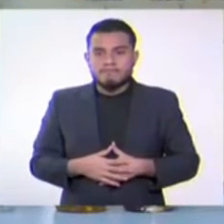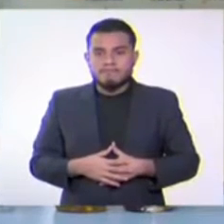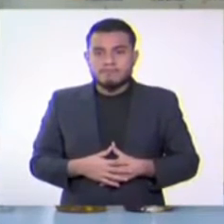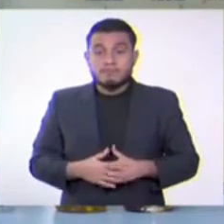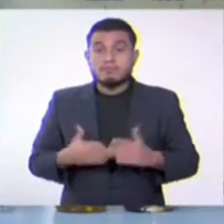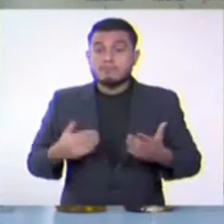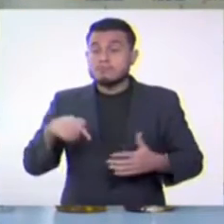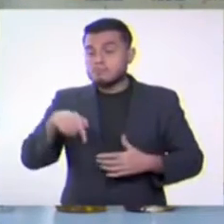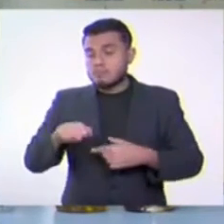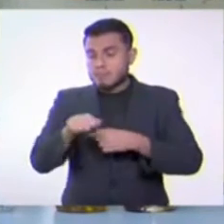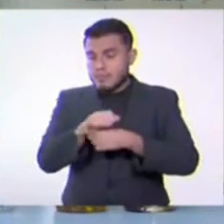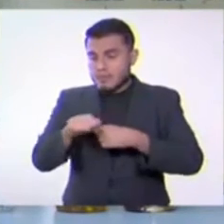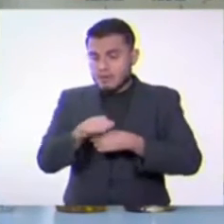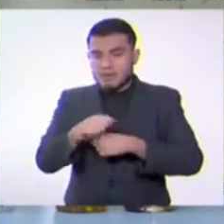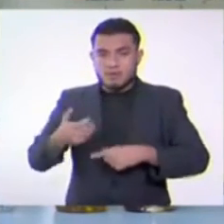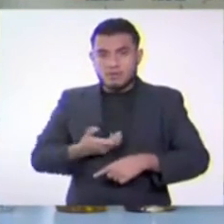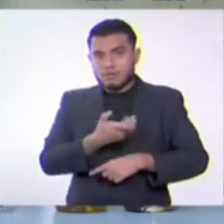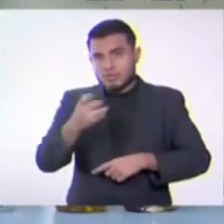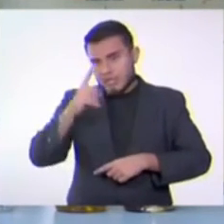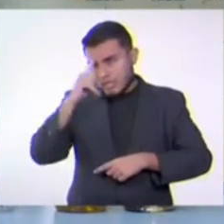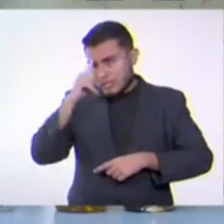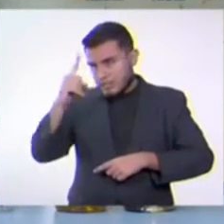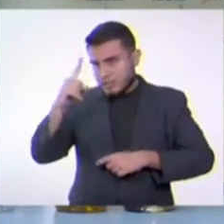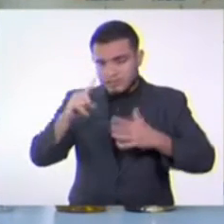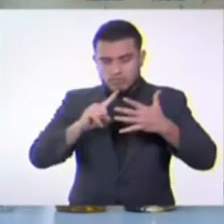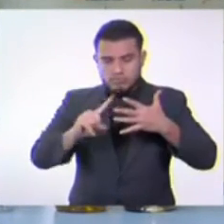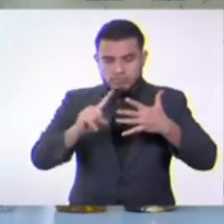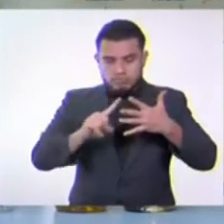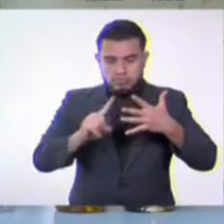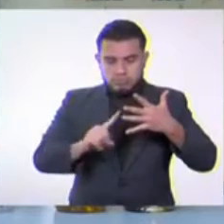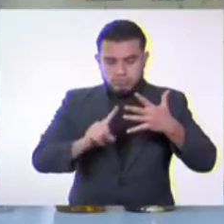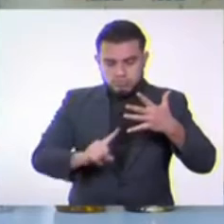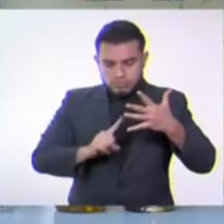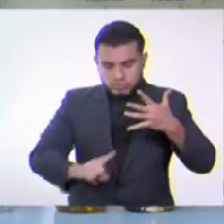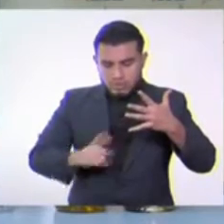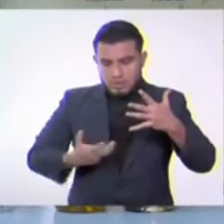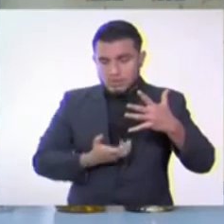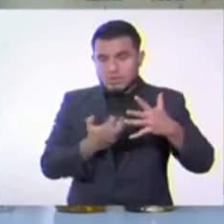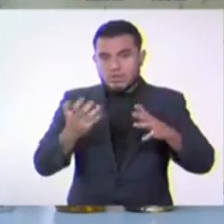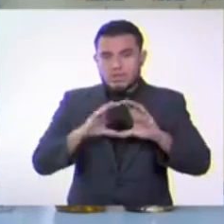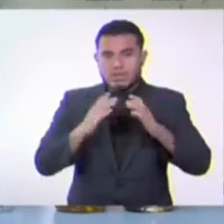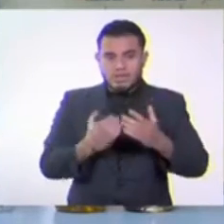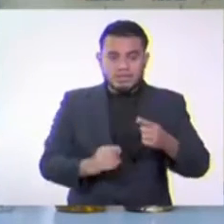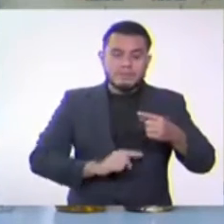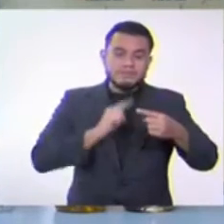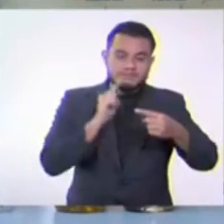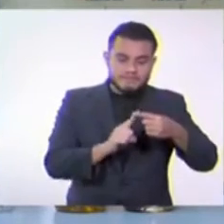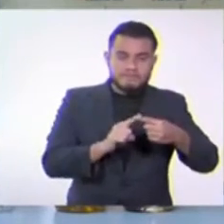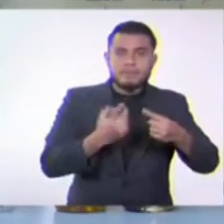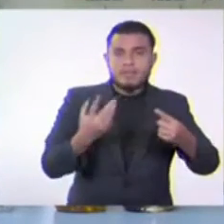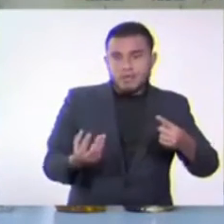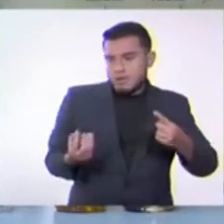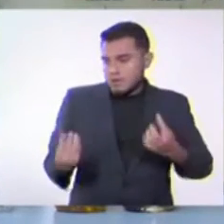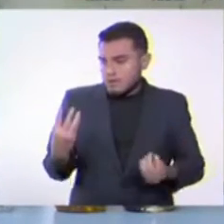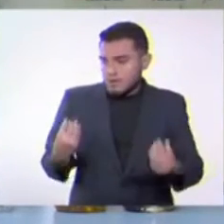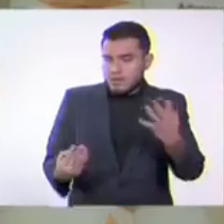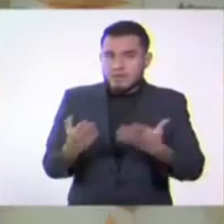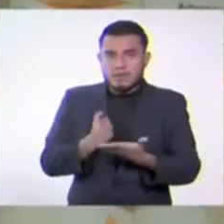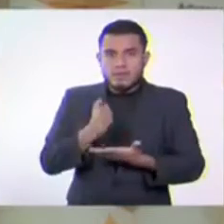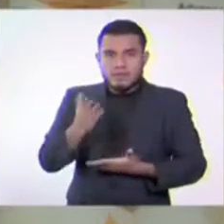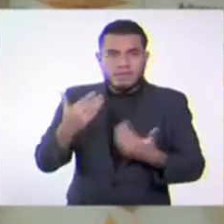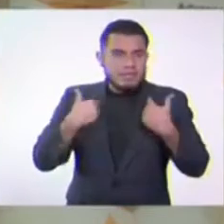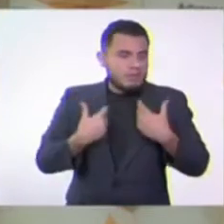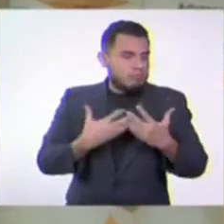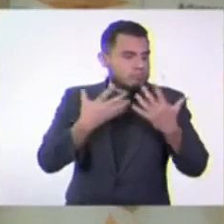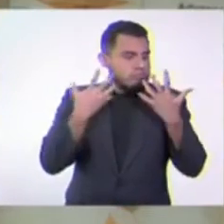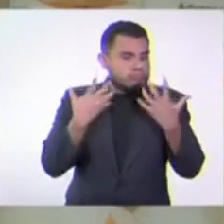Ahora repasemos las ideas principales que hemos visto durante la clase. Tenemos que los seres vivos poseen una gran